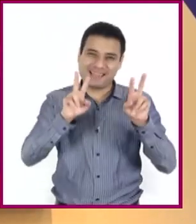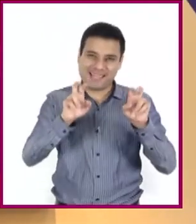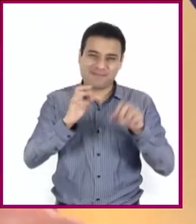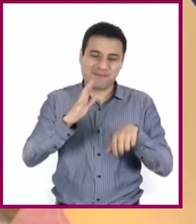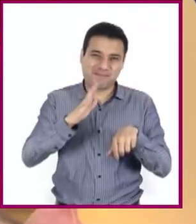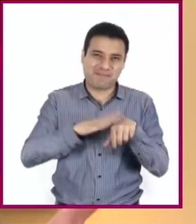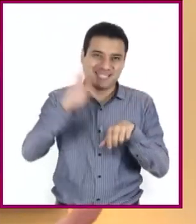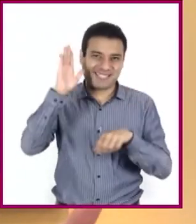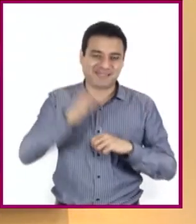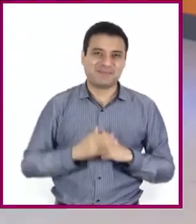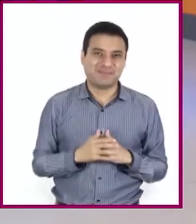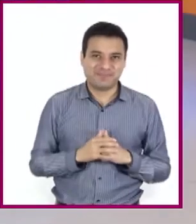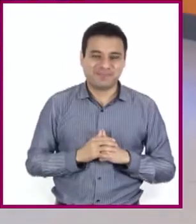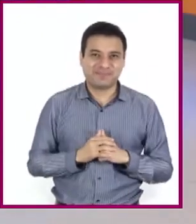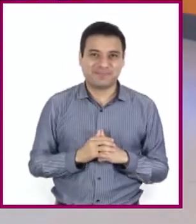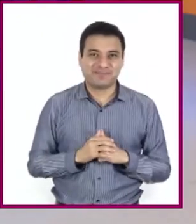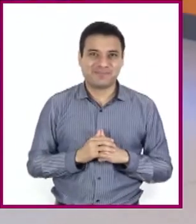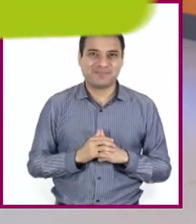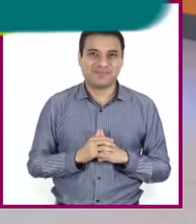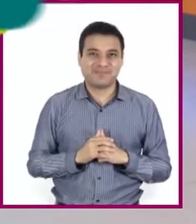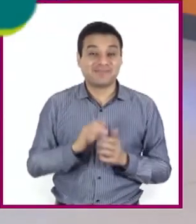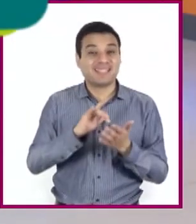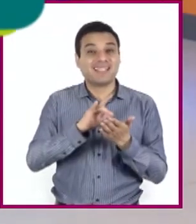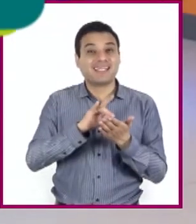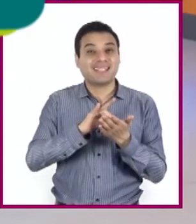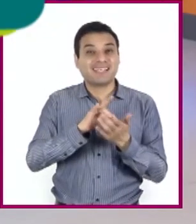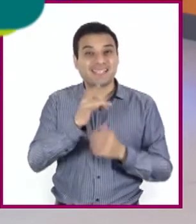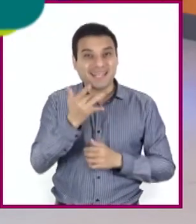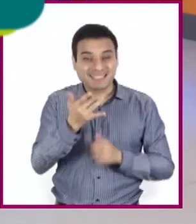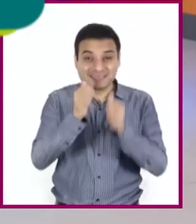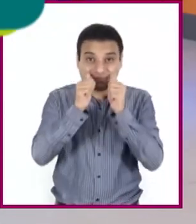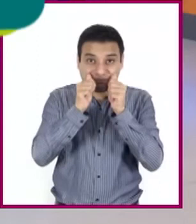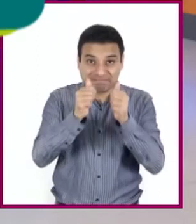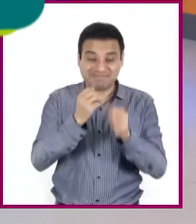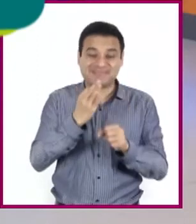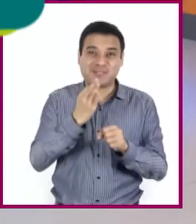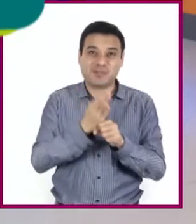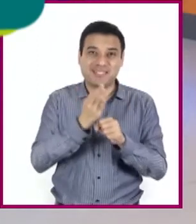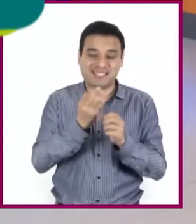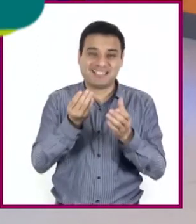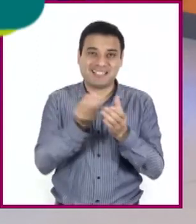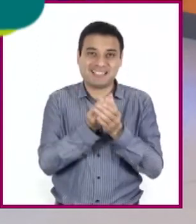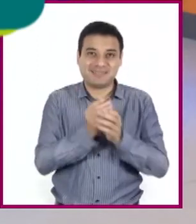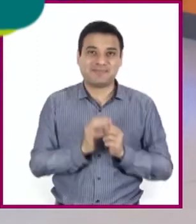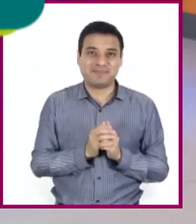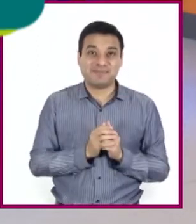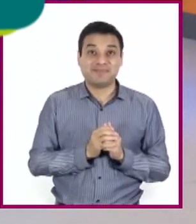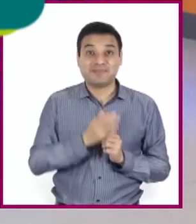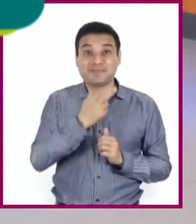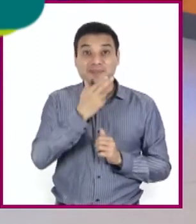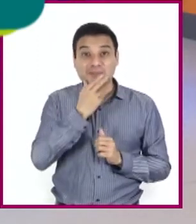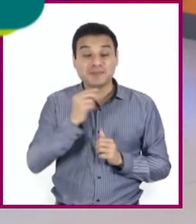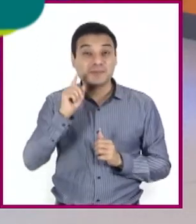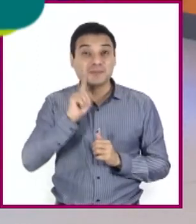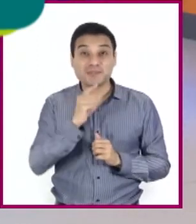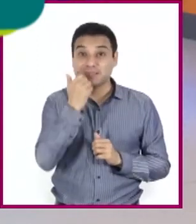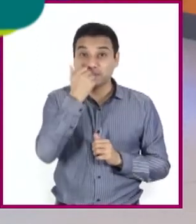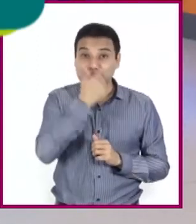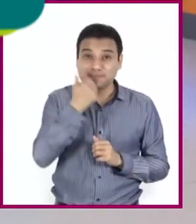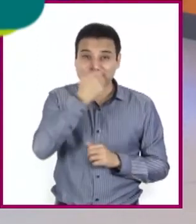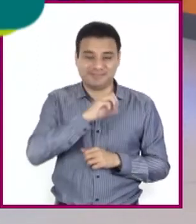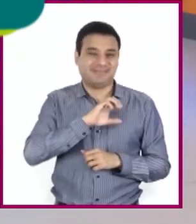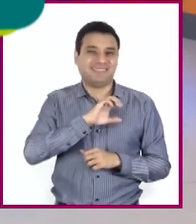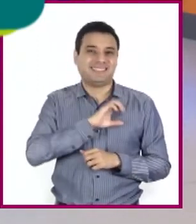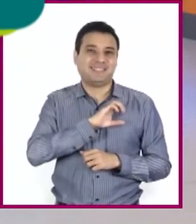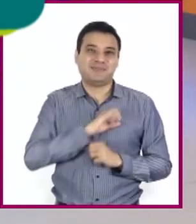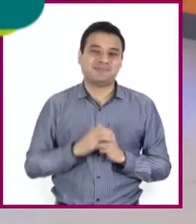que pudieron surgir. Les agradecemos su presencia en esta sesión y a todas y todos nuestros estimados estudiantes